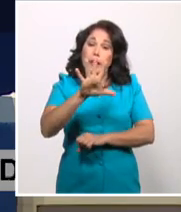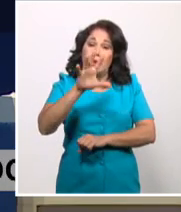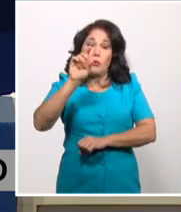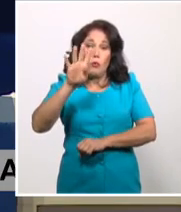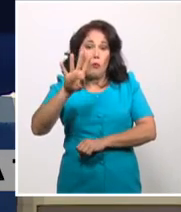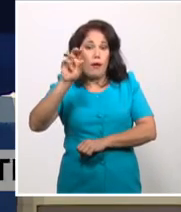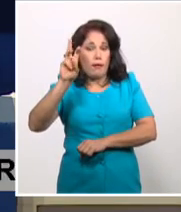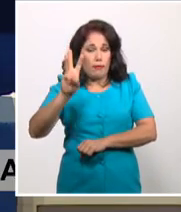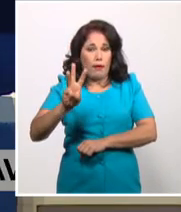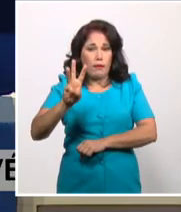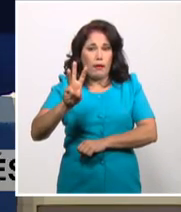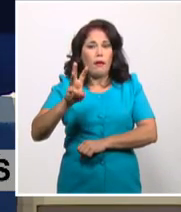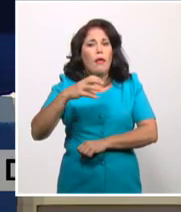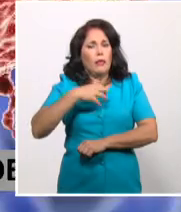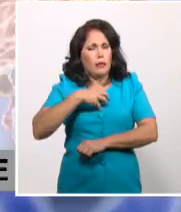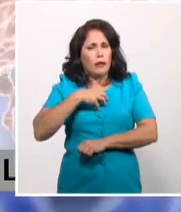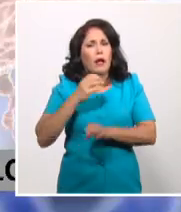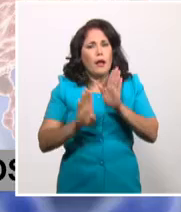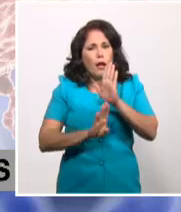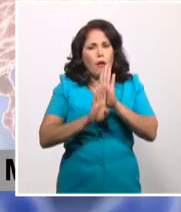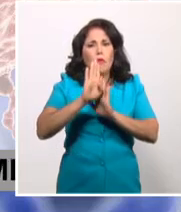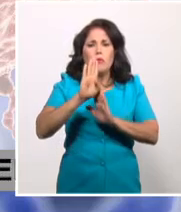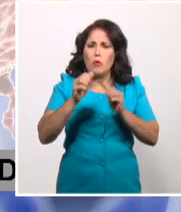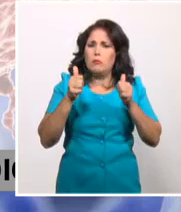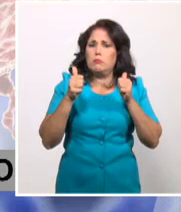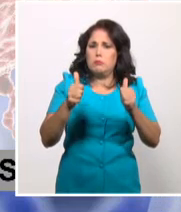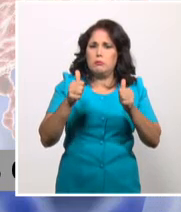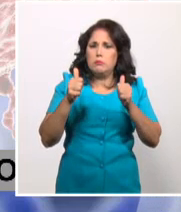543 presentan una evolución clínica estable